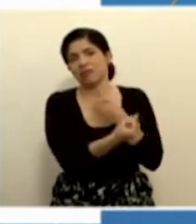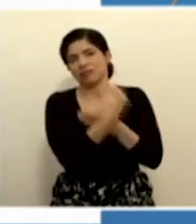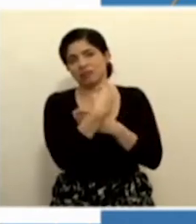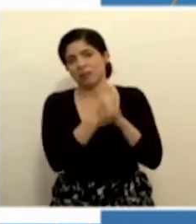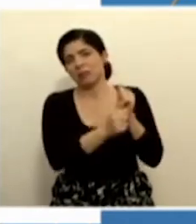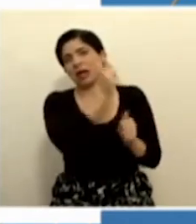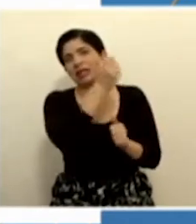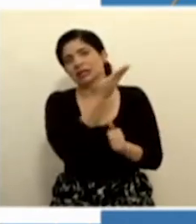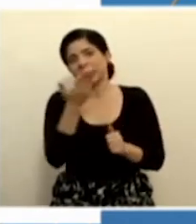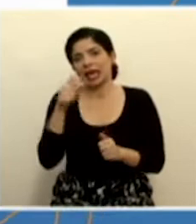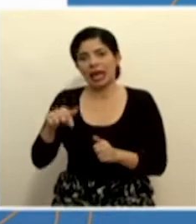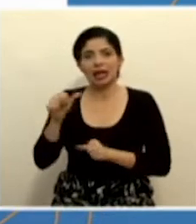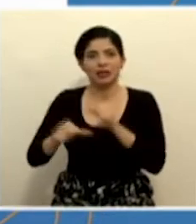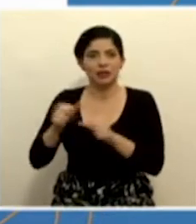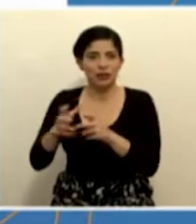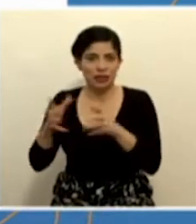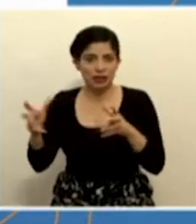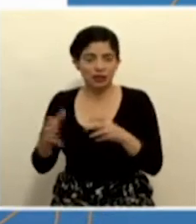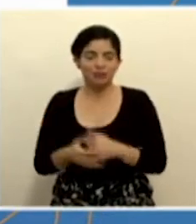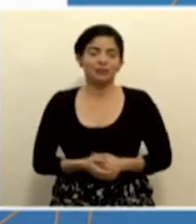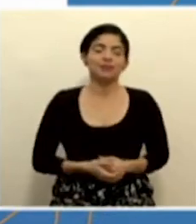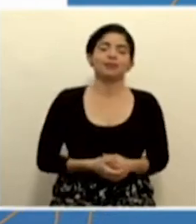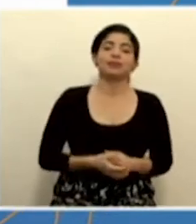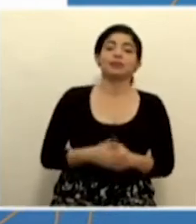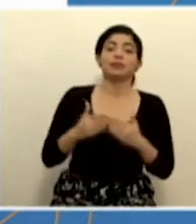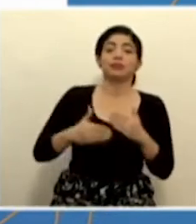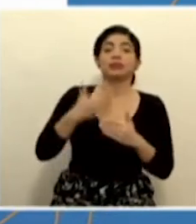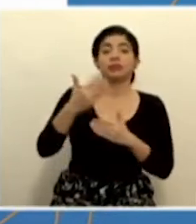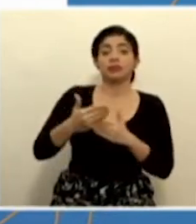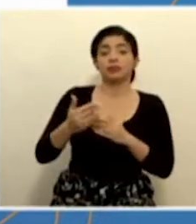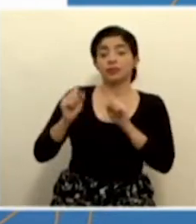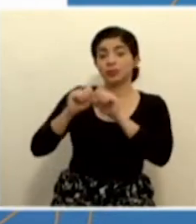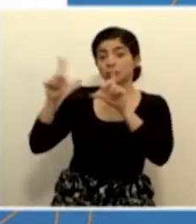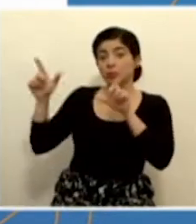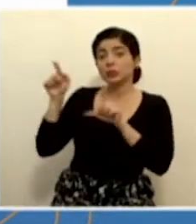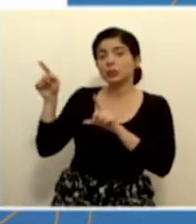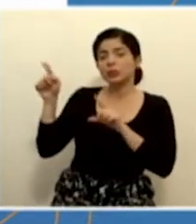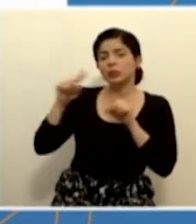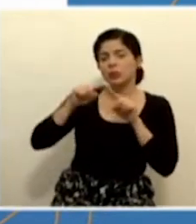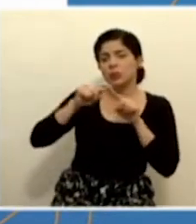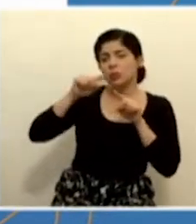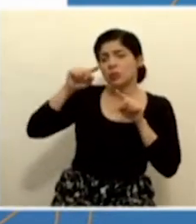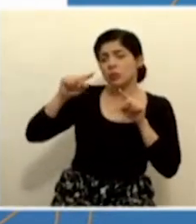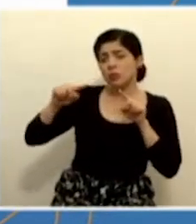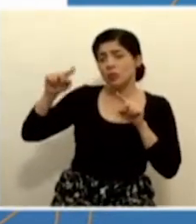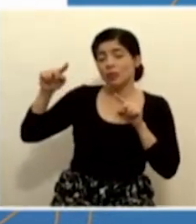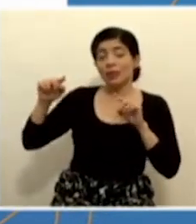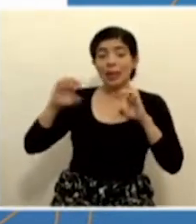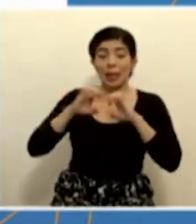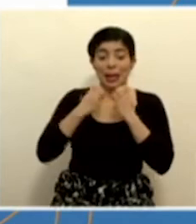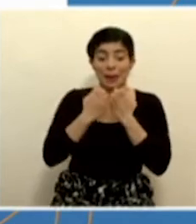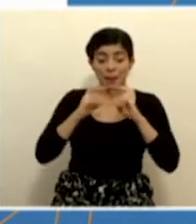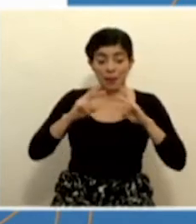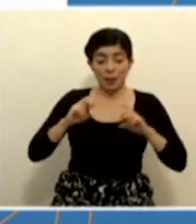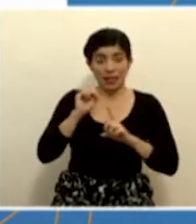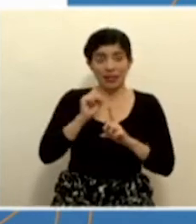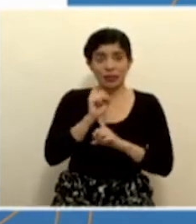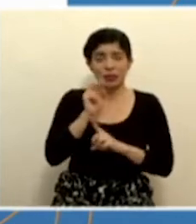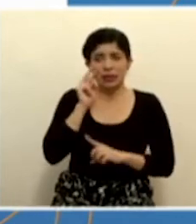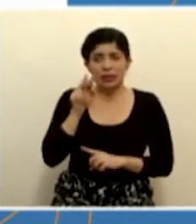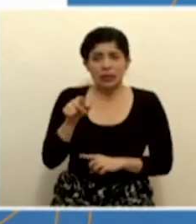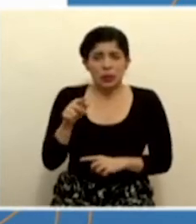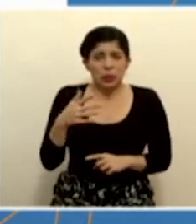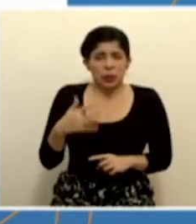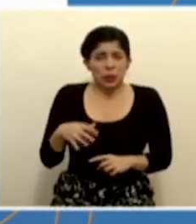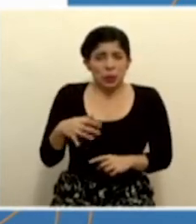siguiente aquí vemos un indicador que para todo el equipo de análisis de situación ha sido crítico y